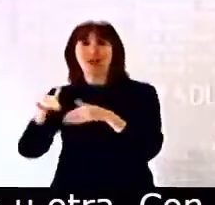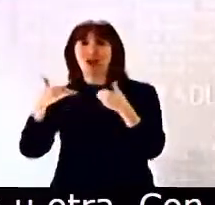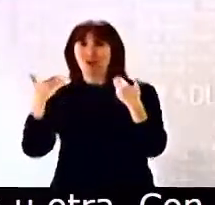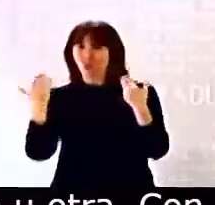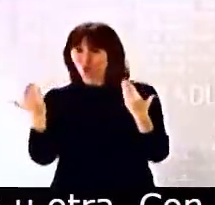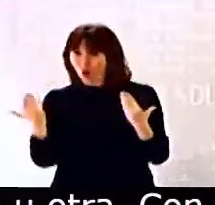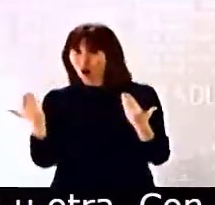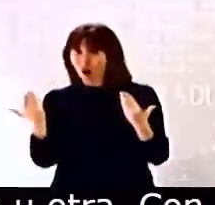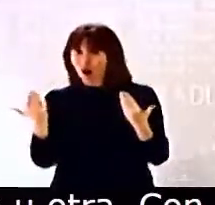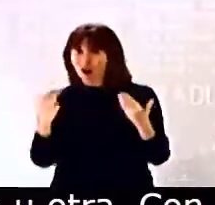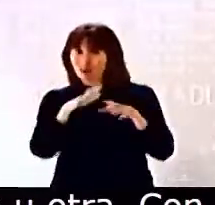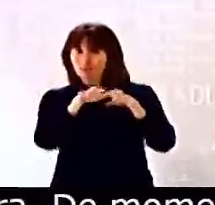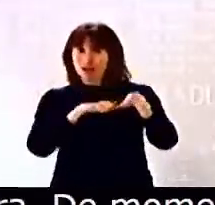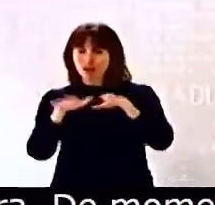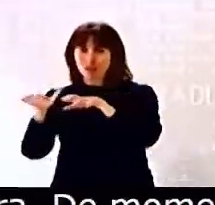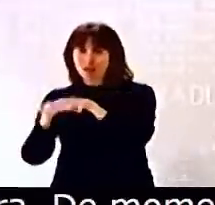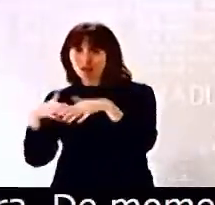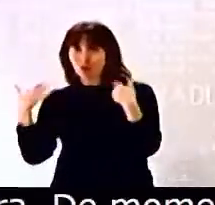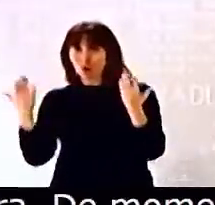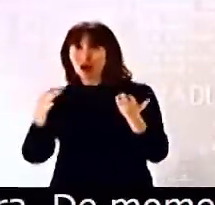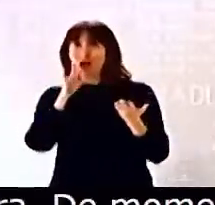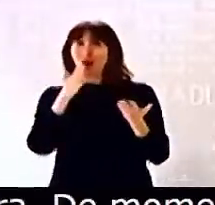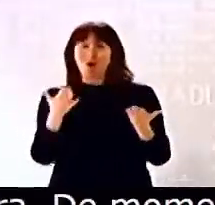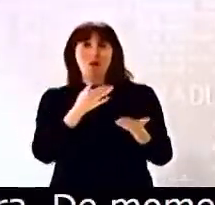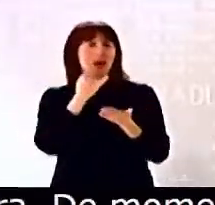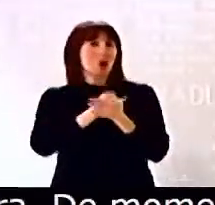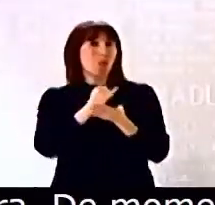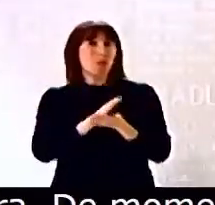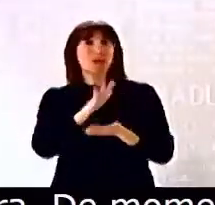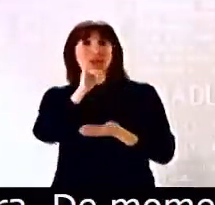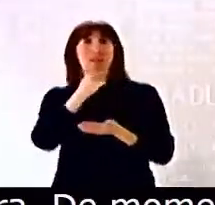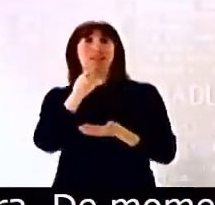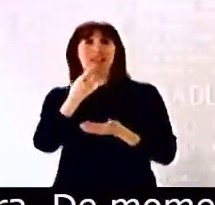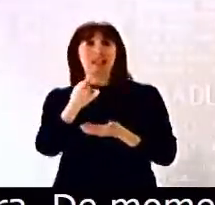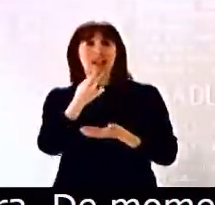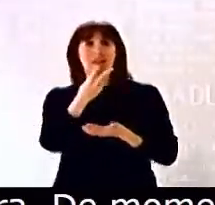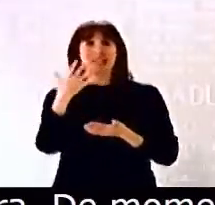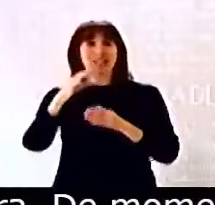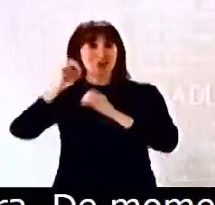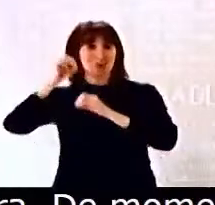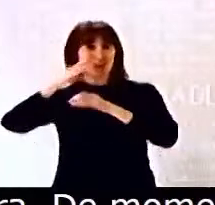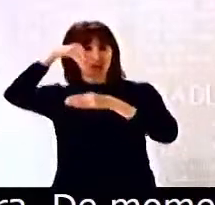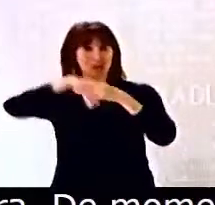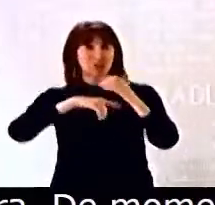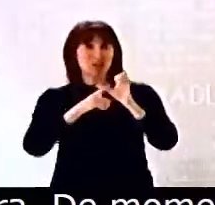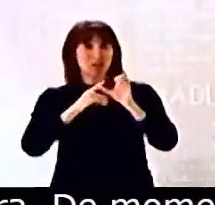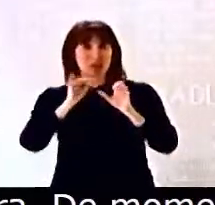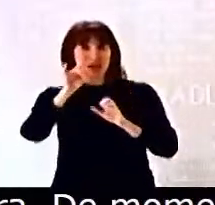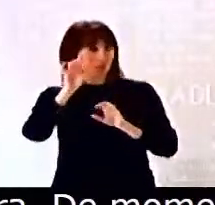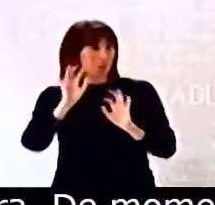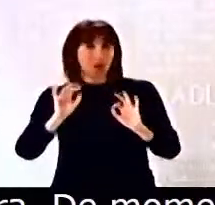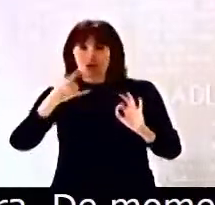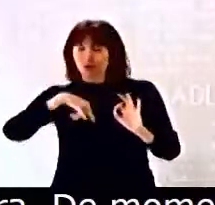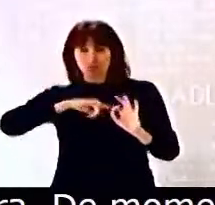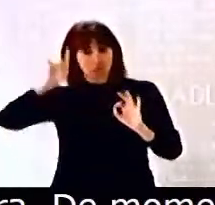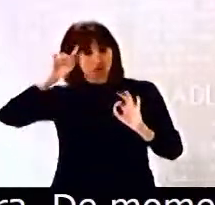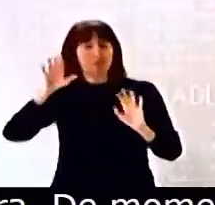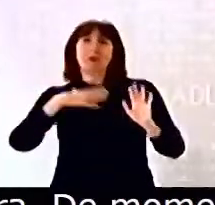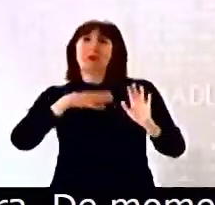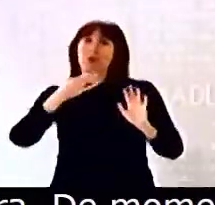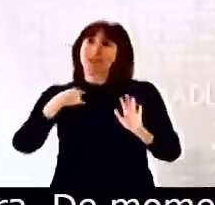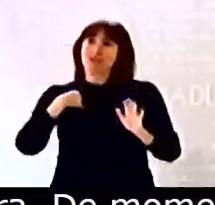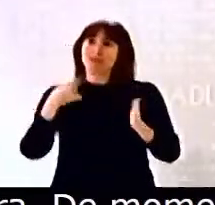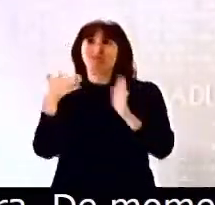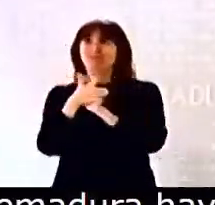no tenemos muestras suficientes para decir que en Extremadura hay el 25%. Lo que he querido decir, que igual me he expresado